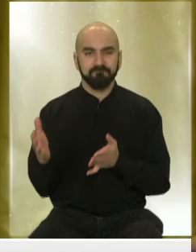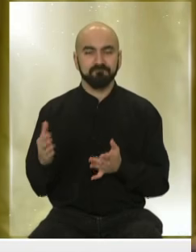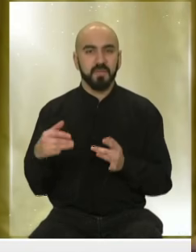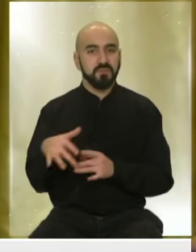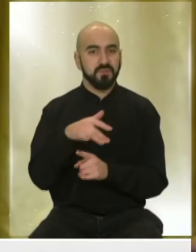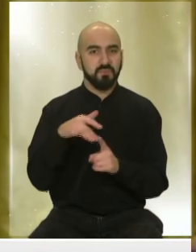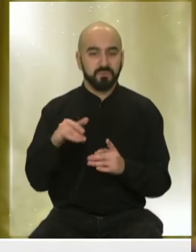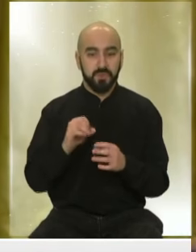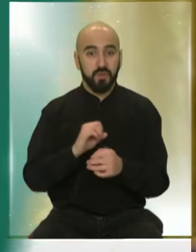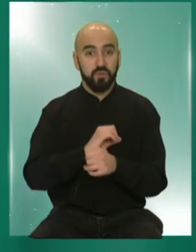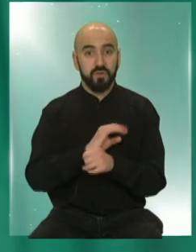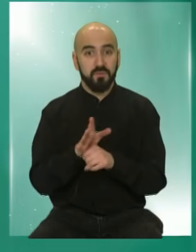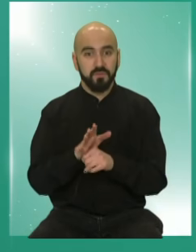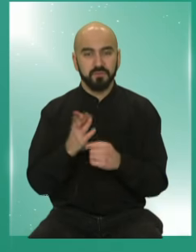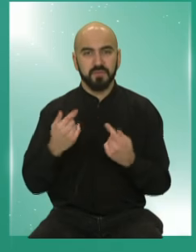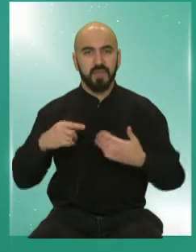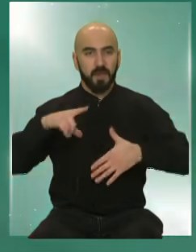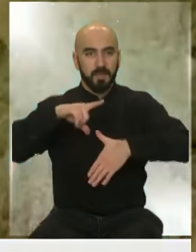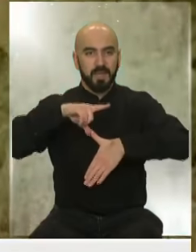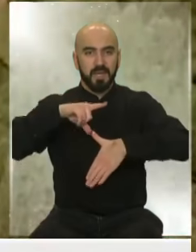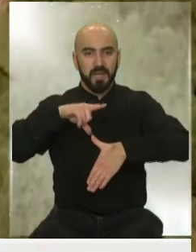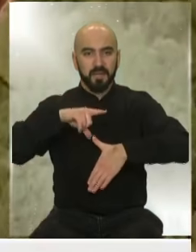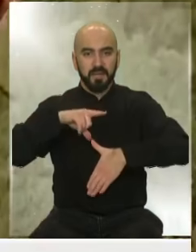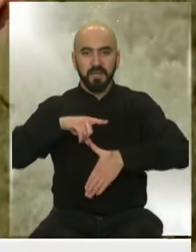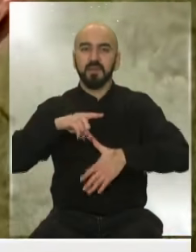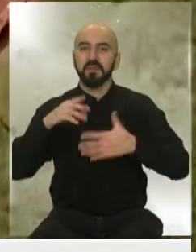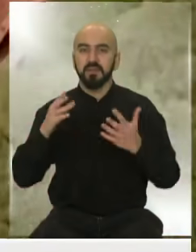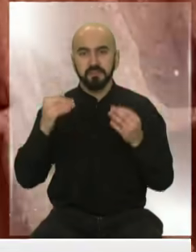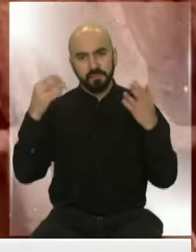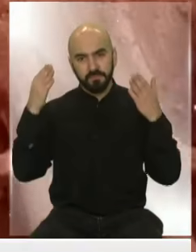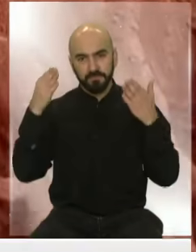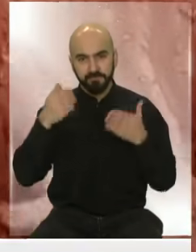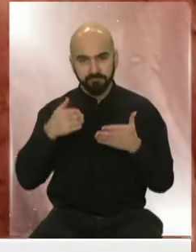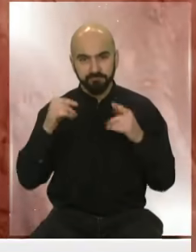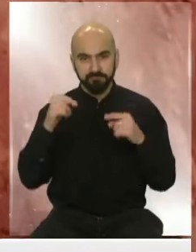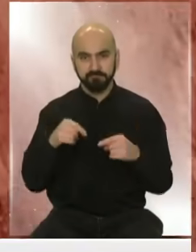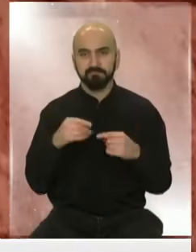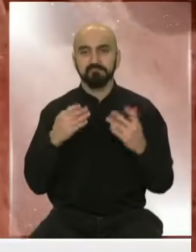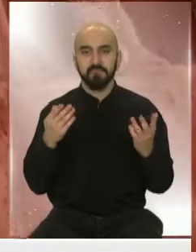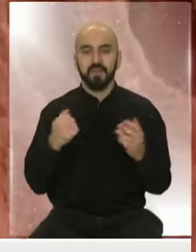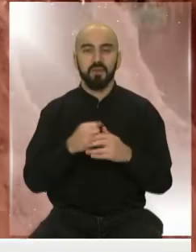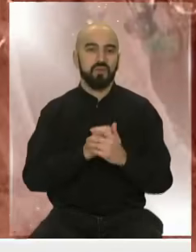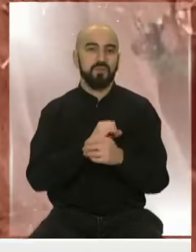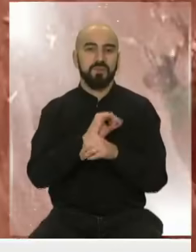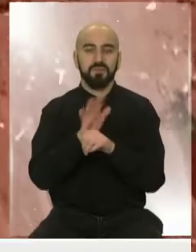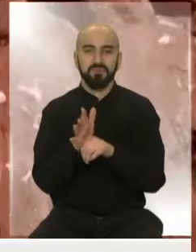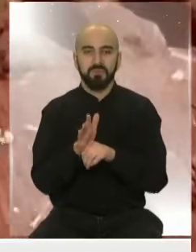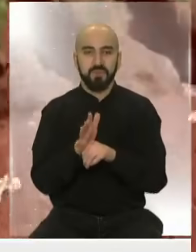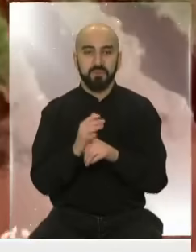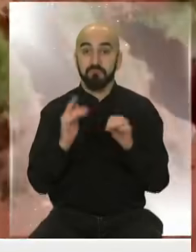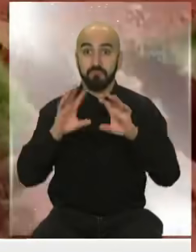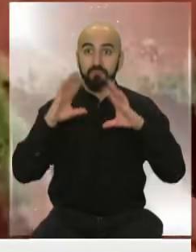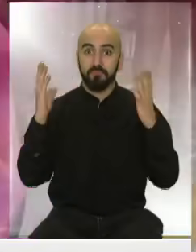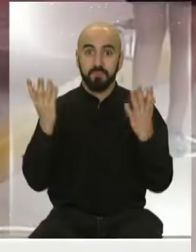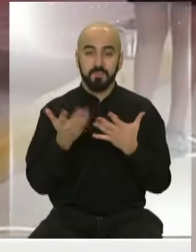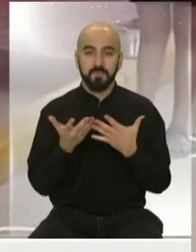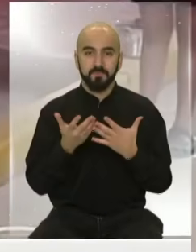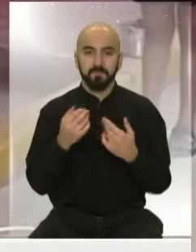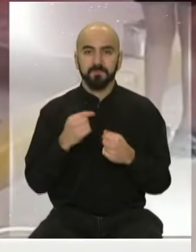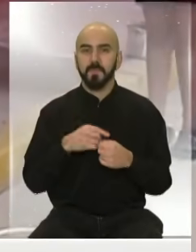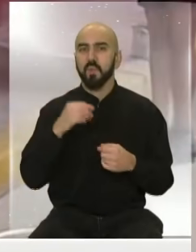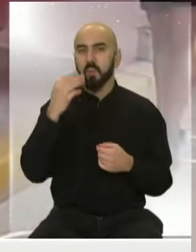ya del coronavirus en América Latina. Es el nuevo epicentro, sin lugar a dudas, del COVID-19 a nivel global.